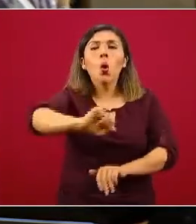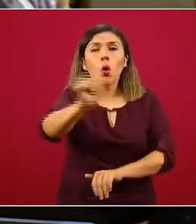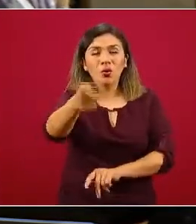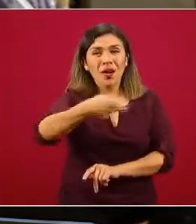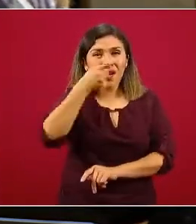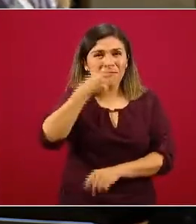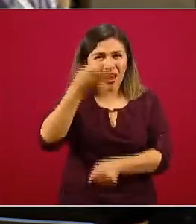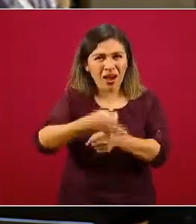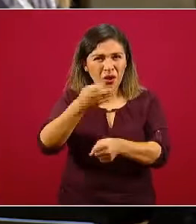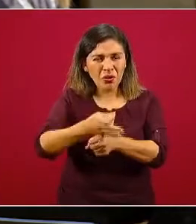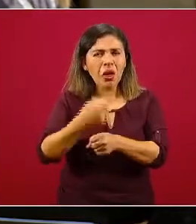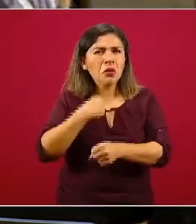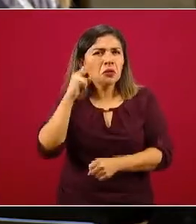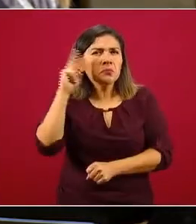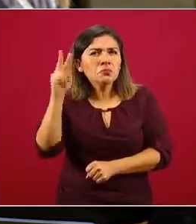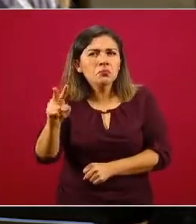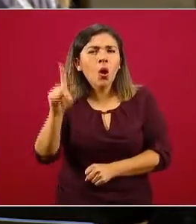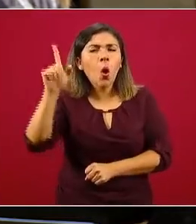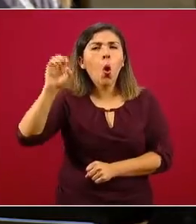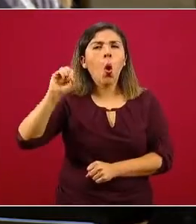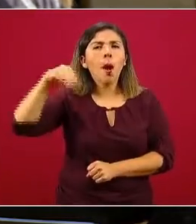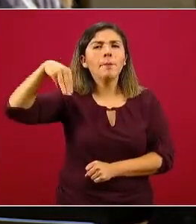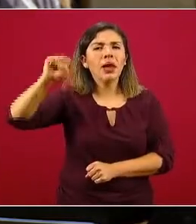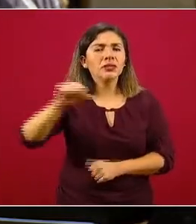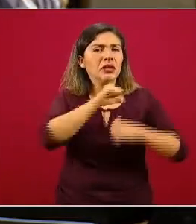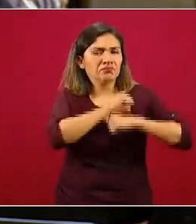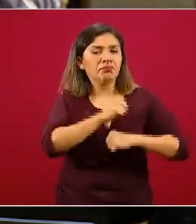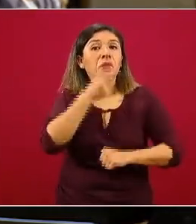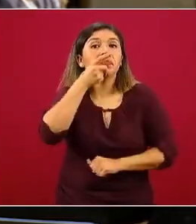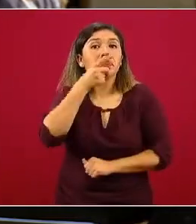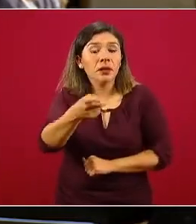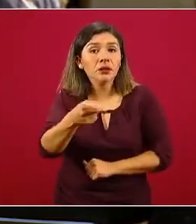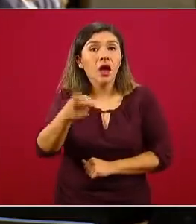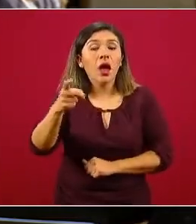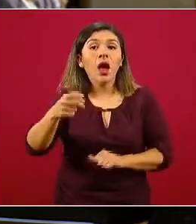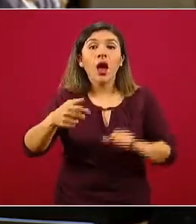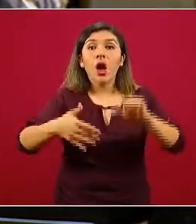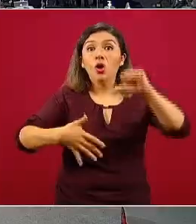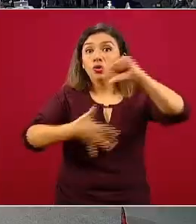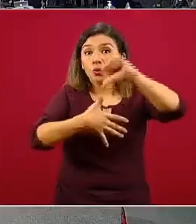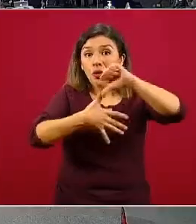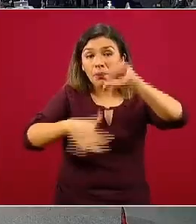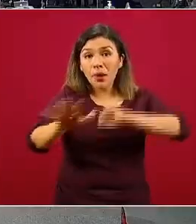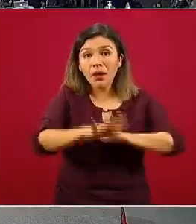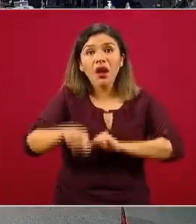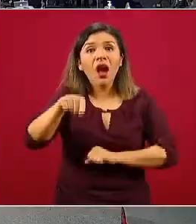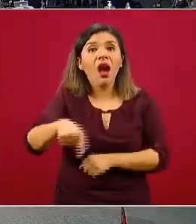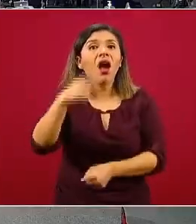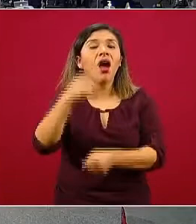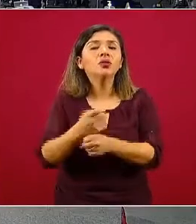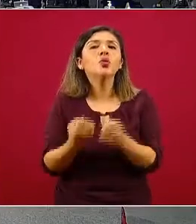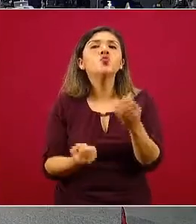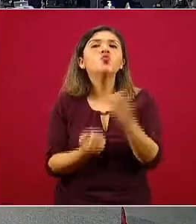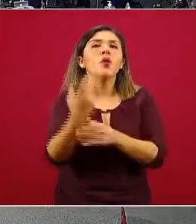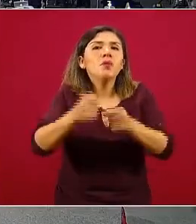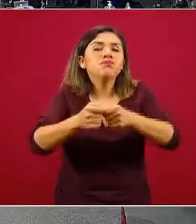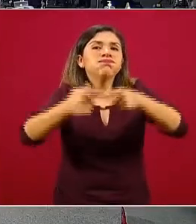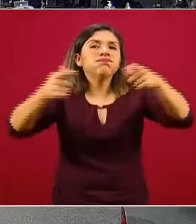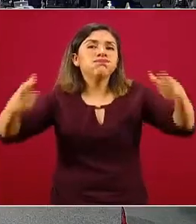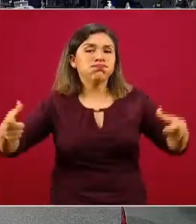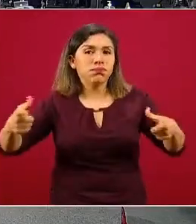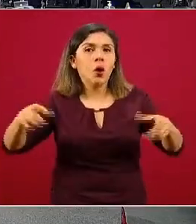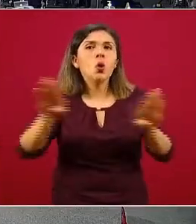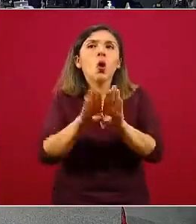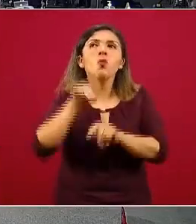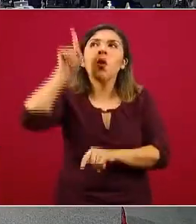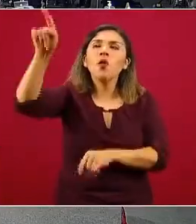decir, estamos viendo que la OMS declaró que Sudamérica ya es como nuevo epicentro y que en regiones